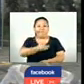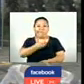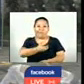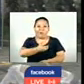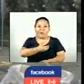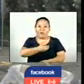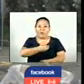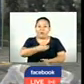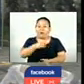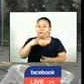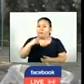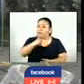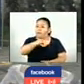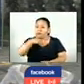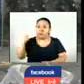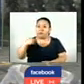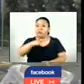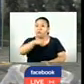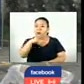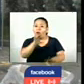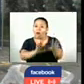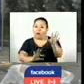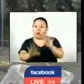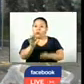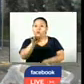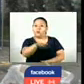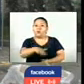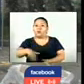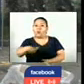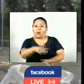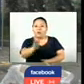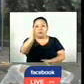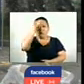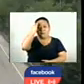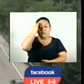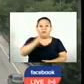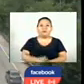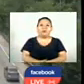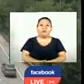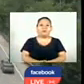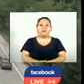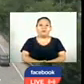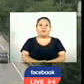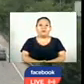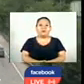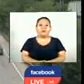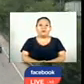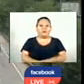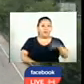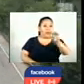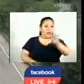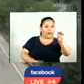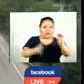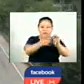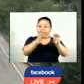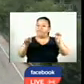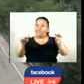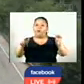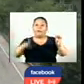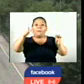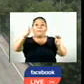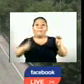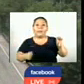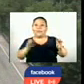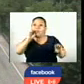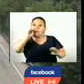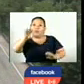cantidad de homicidios en algunos municipios que ya están identificados De enero hasta la fecha se ha incautado de acuerdo